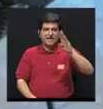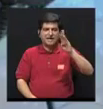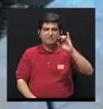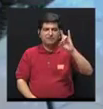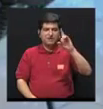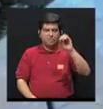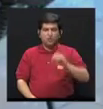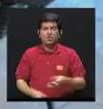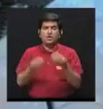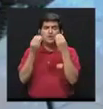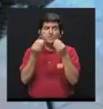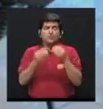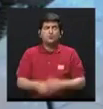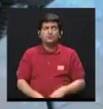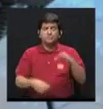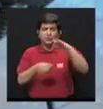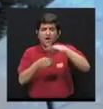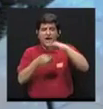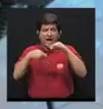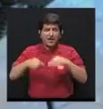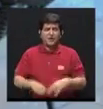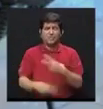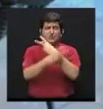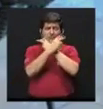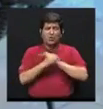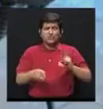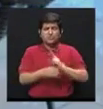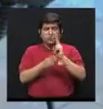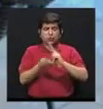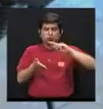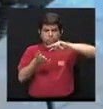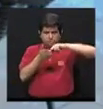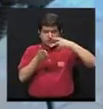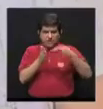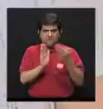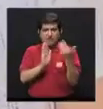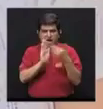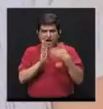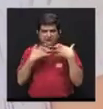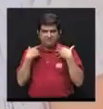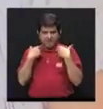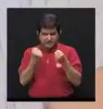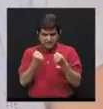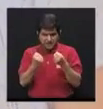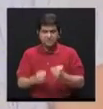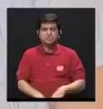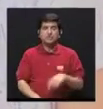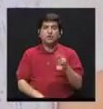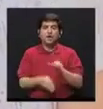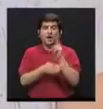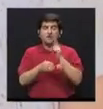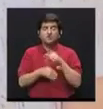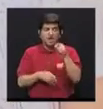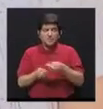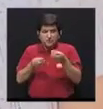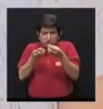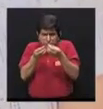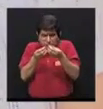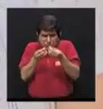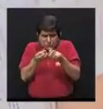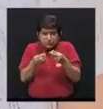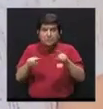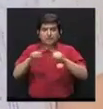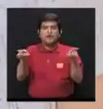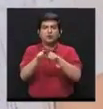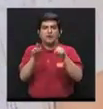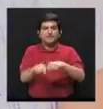cantidad de agrotóxicos, lo cual tiene consecuencias sobre la salud al consumirlos por los residuos que dejan, pero también sobre el agua,